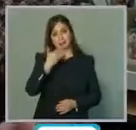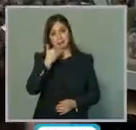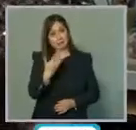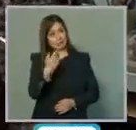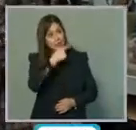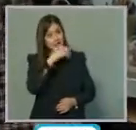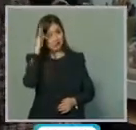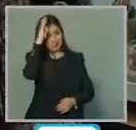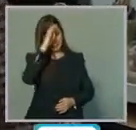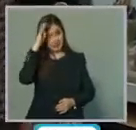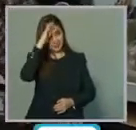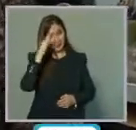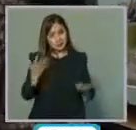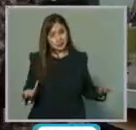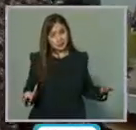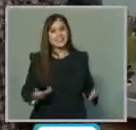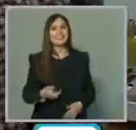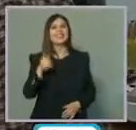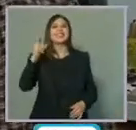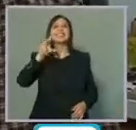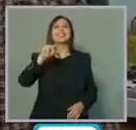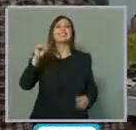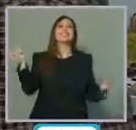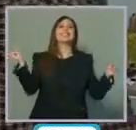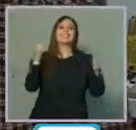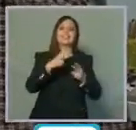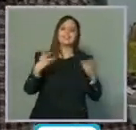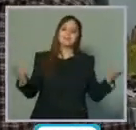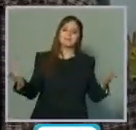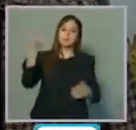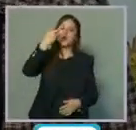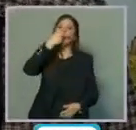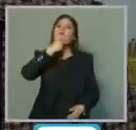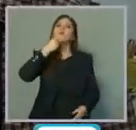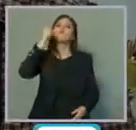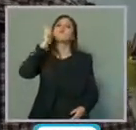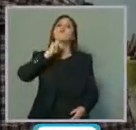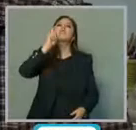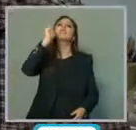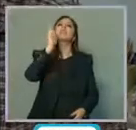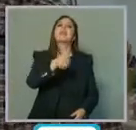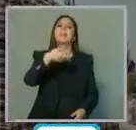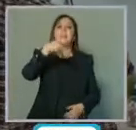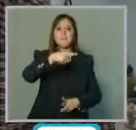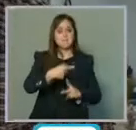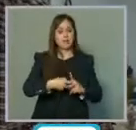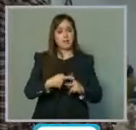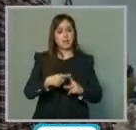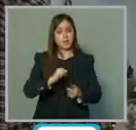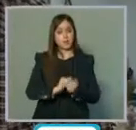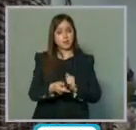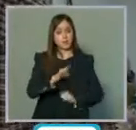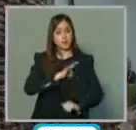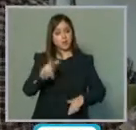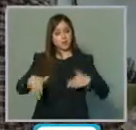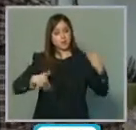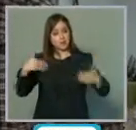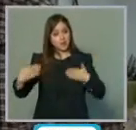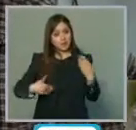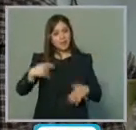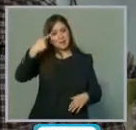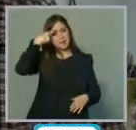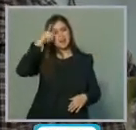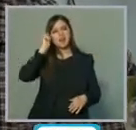filósofo. Eso. ¿No? Ahí nos vemos. Señoras y señores, las matemáticas pueden ser divertidas si uno les